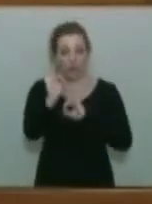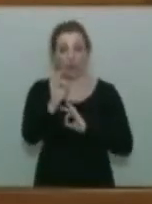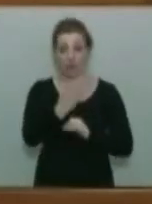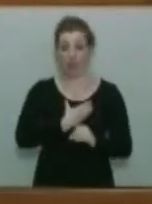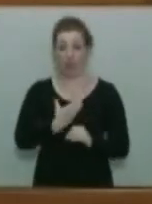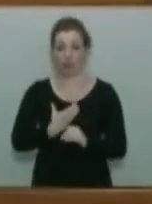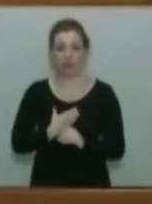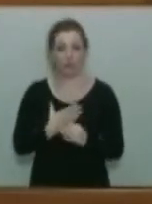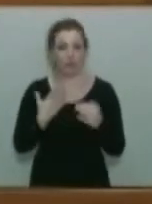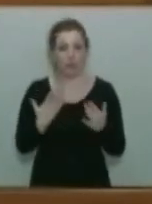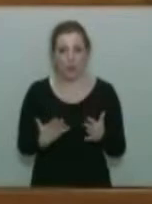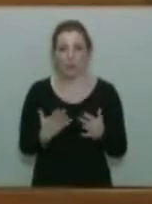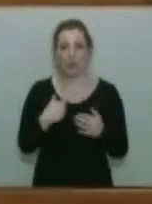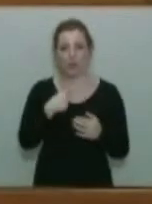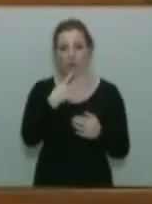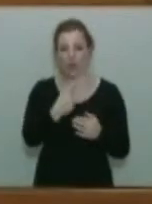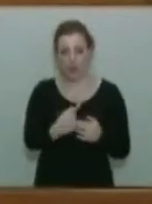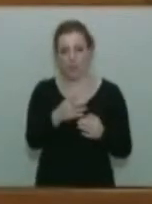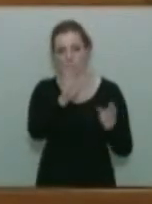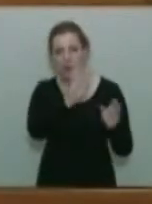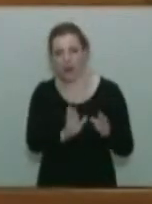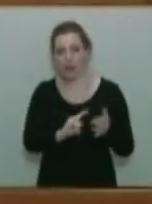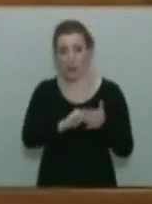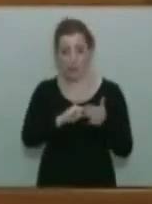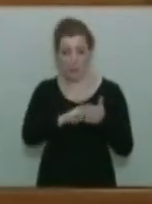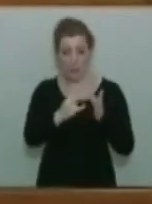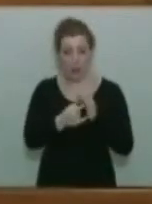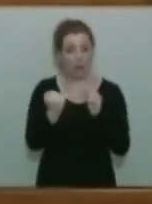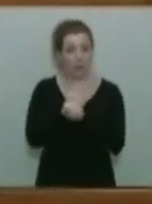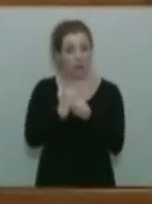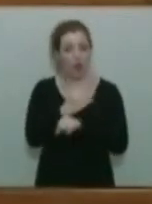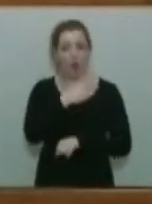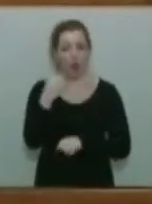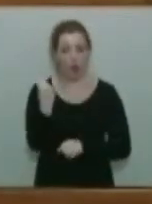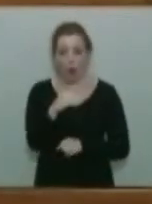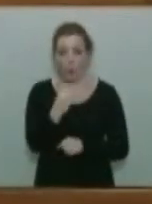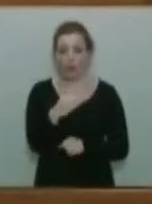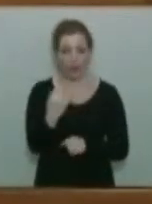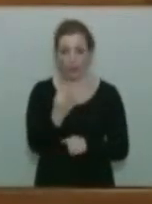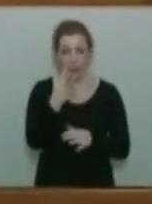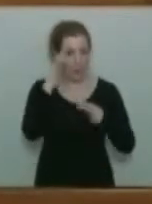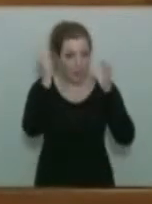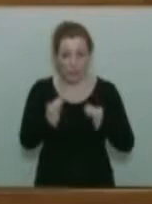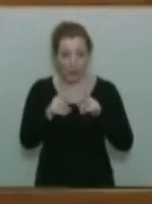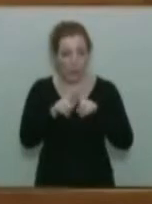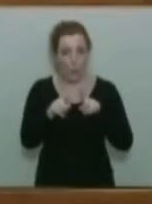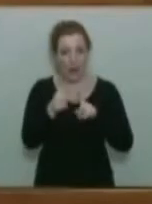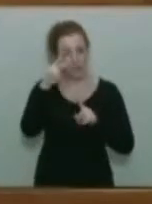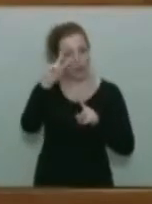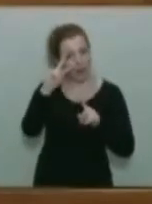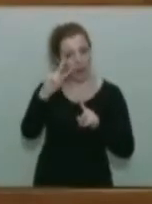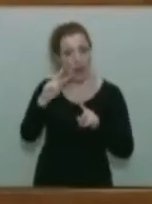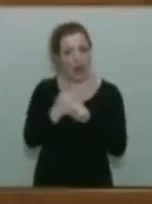Bueno, pero es que yo le decía, yo me parece que ese plan de empleo joven tiene que ser de verdad una primera experiencia laboral en un